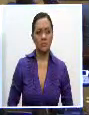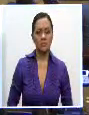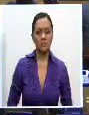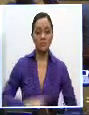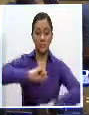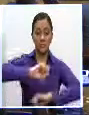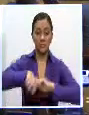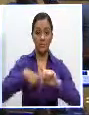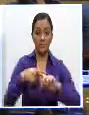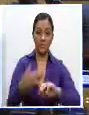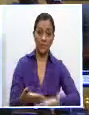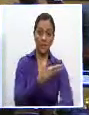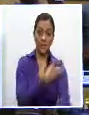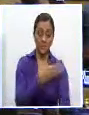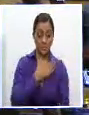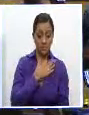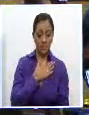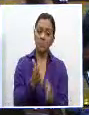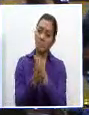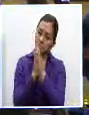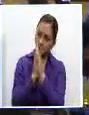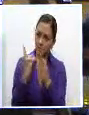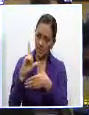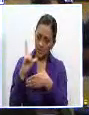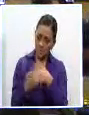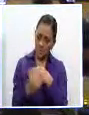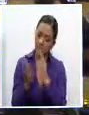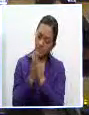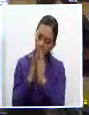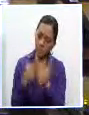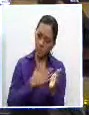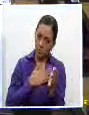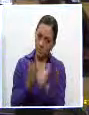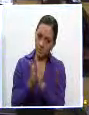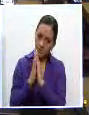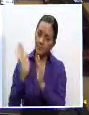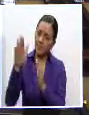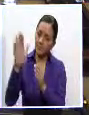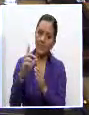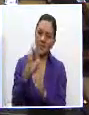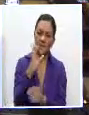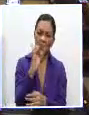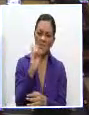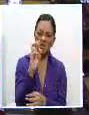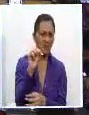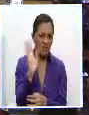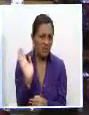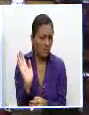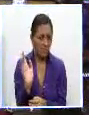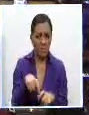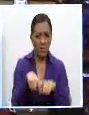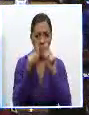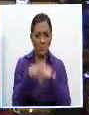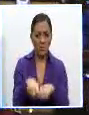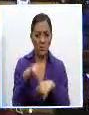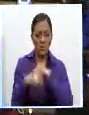cuando Nosotros hemos pedido como latinoamericanos hemos invocado el tiar la respuesta ha